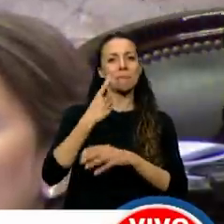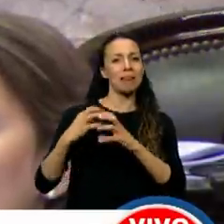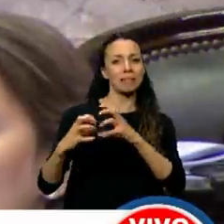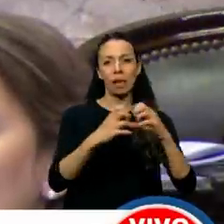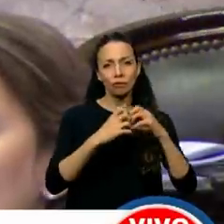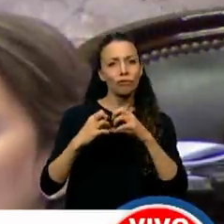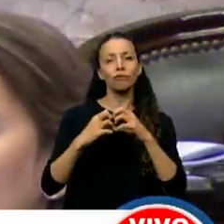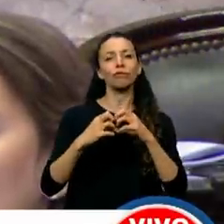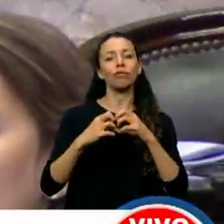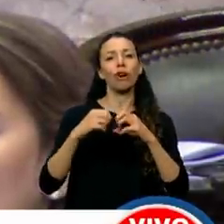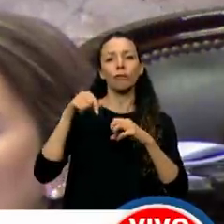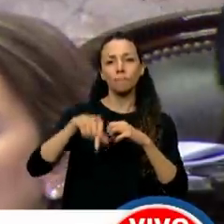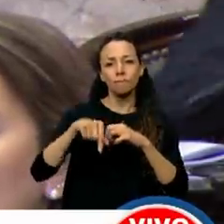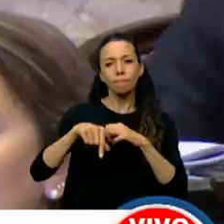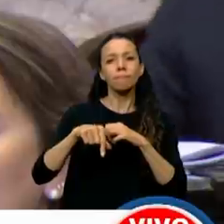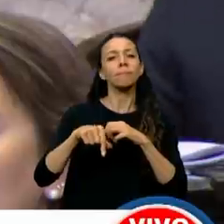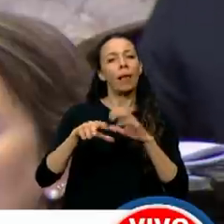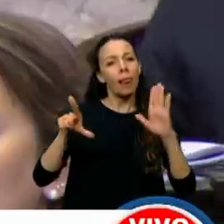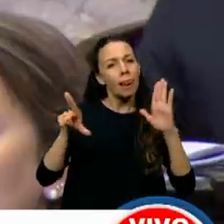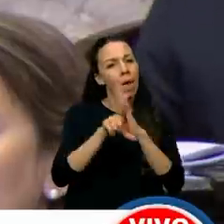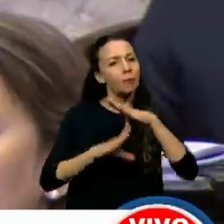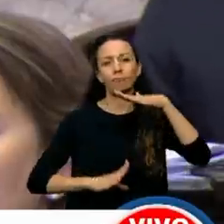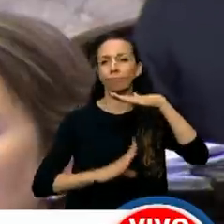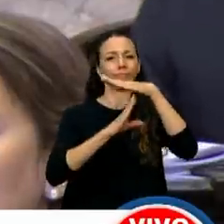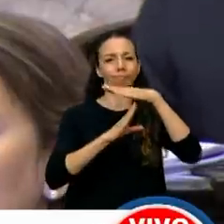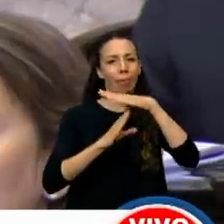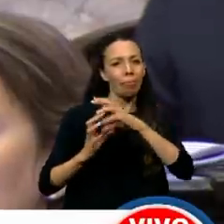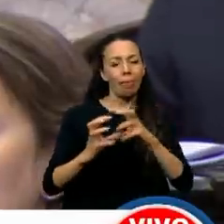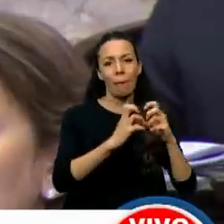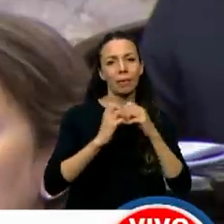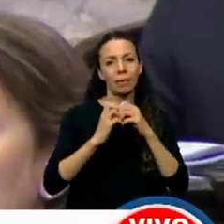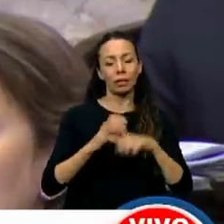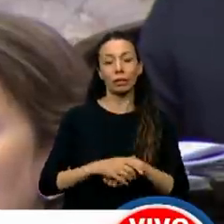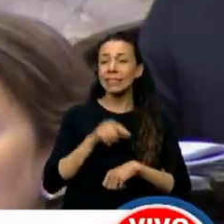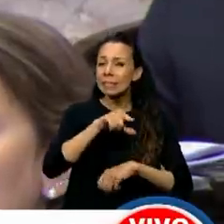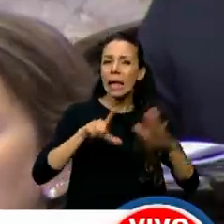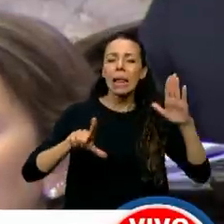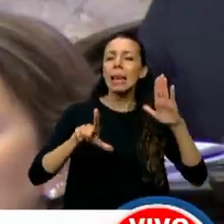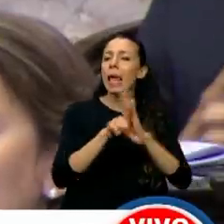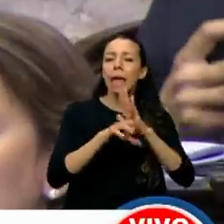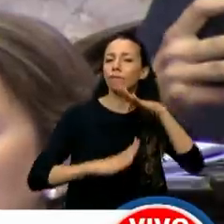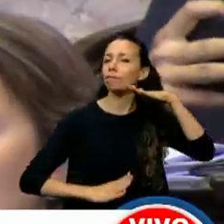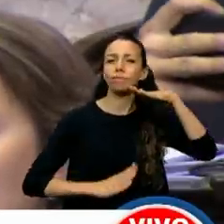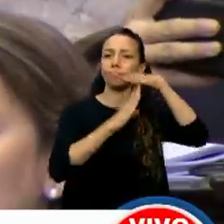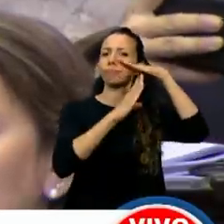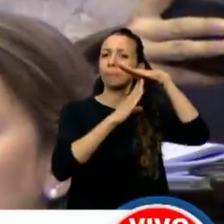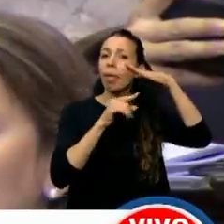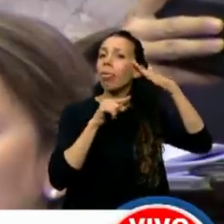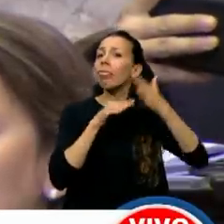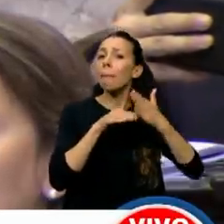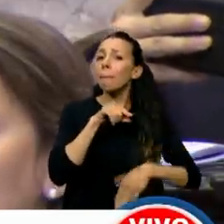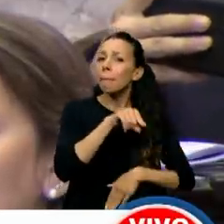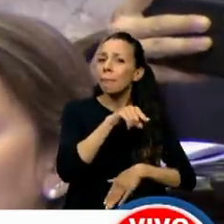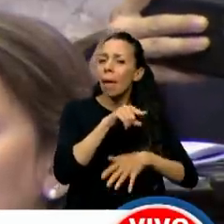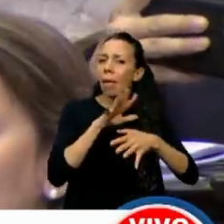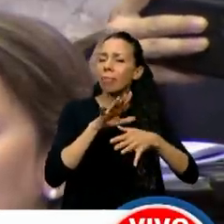tratando debatiendo la ley de leyes la ley troncal que define los destinos de